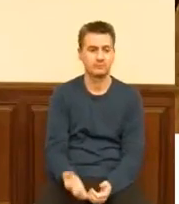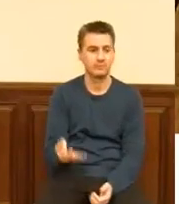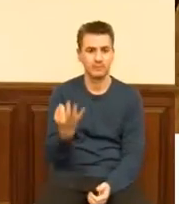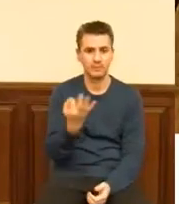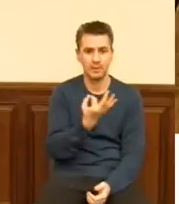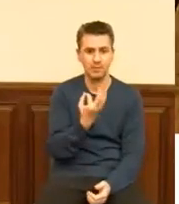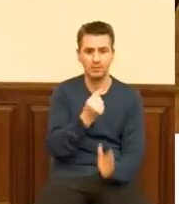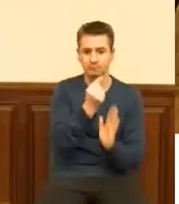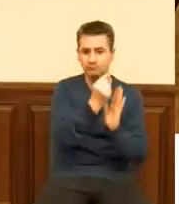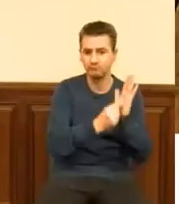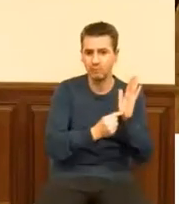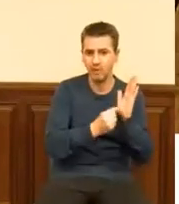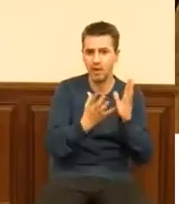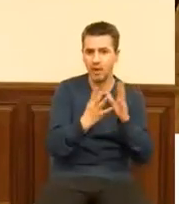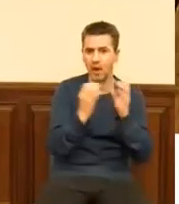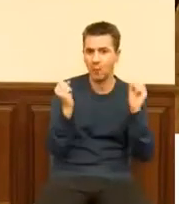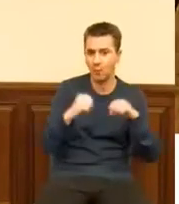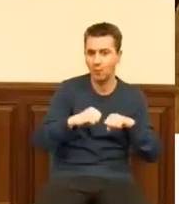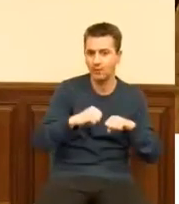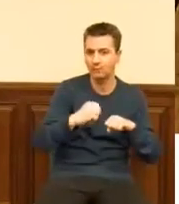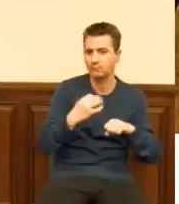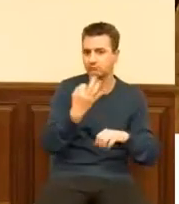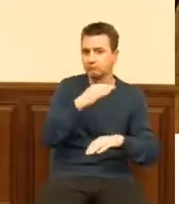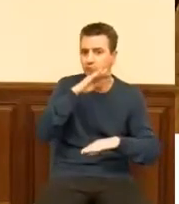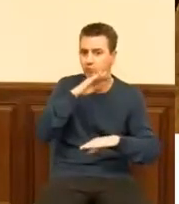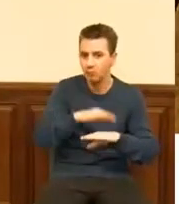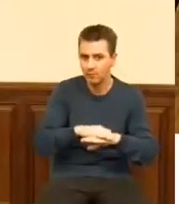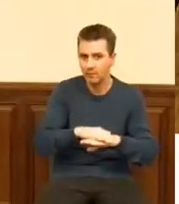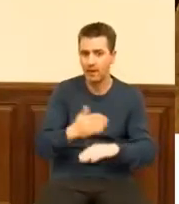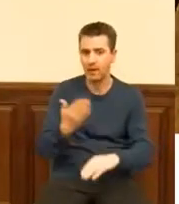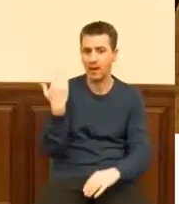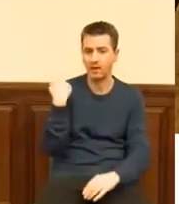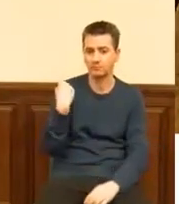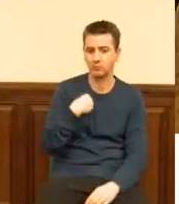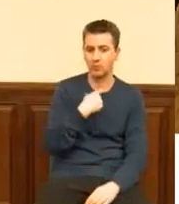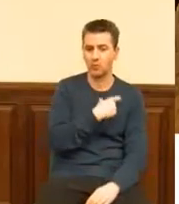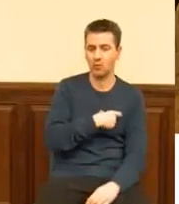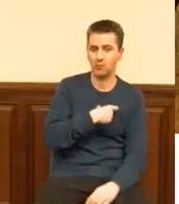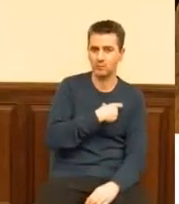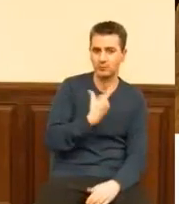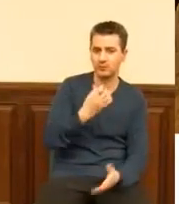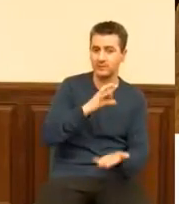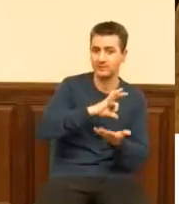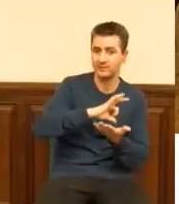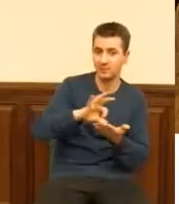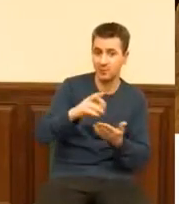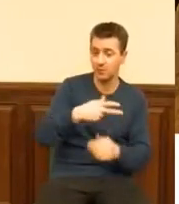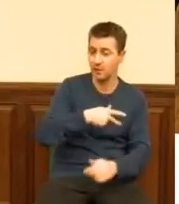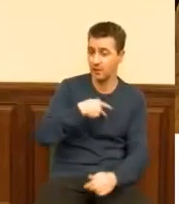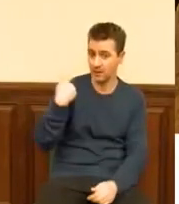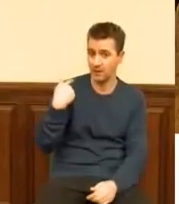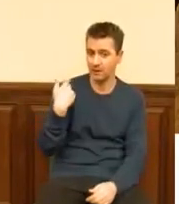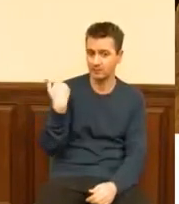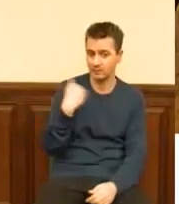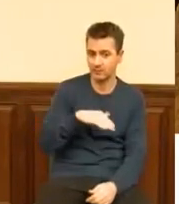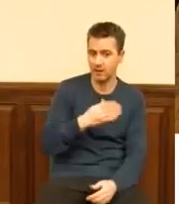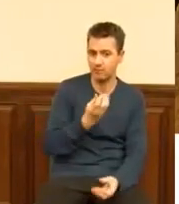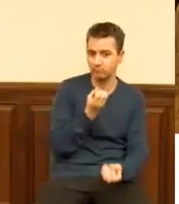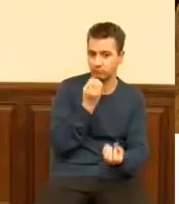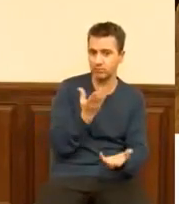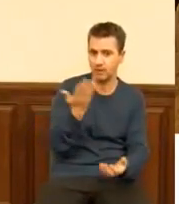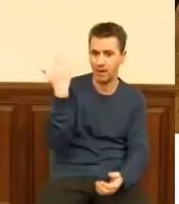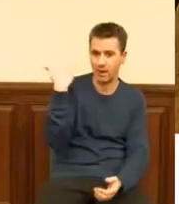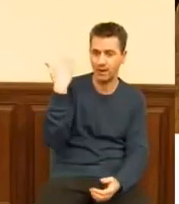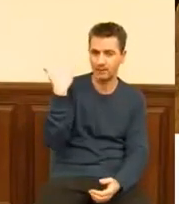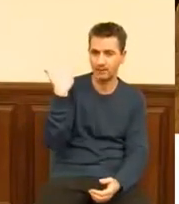los acuerdos que se adoptó, como han referido antes, en la Comisión de Servicios Generales, que se